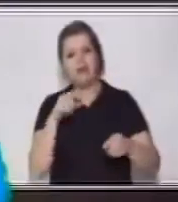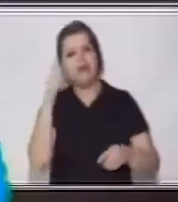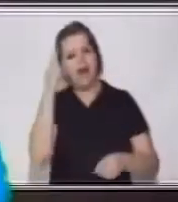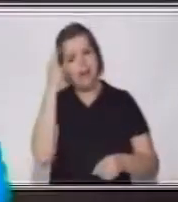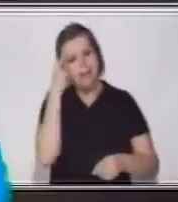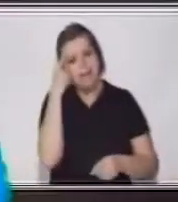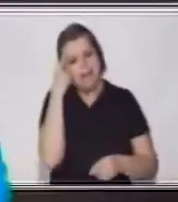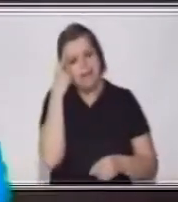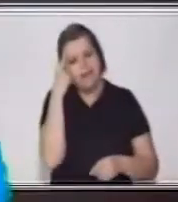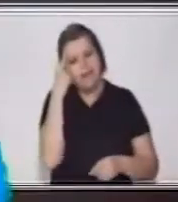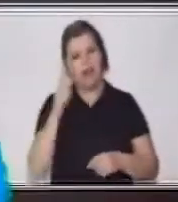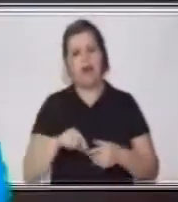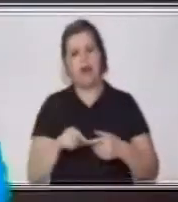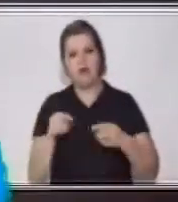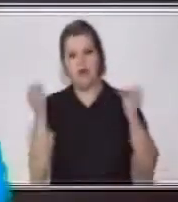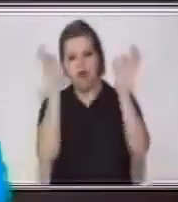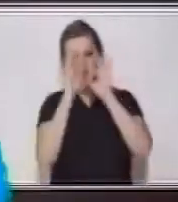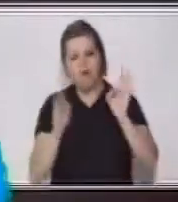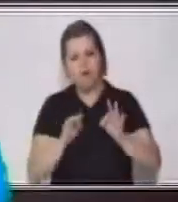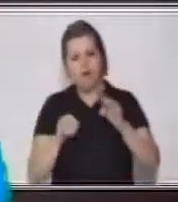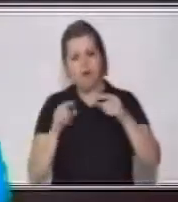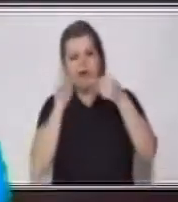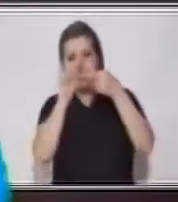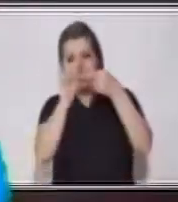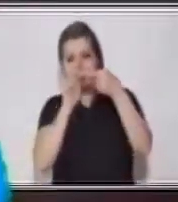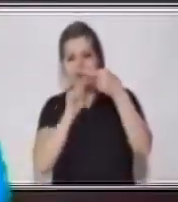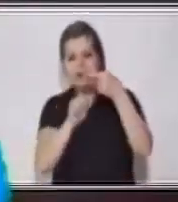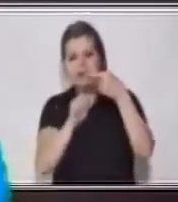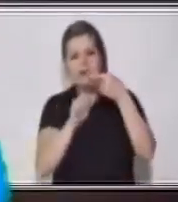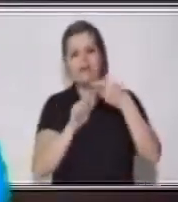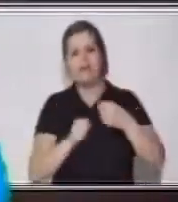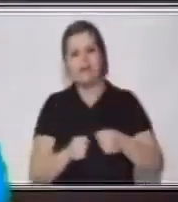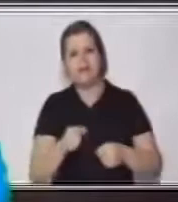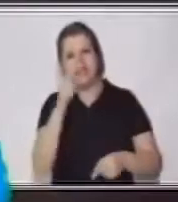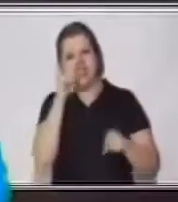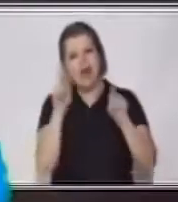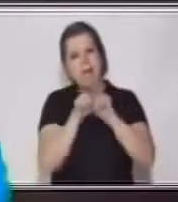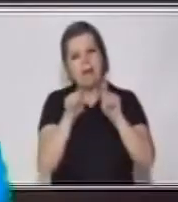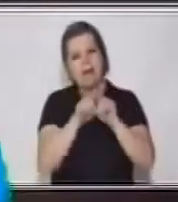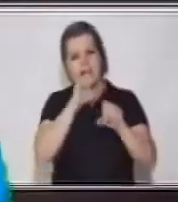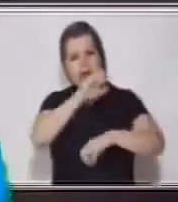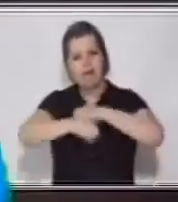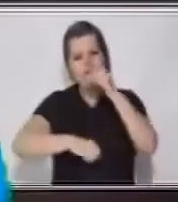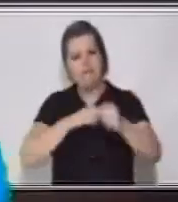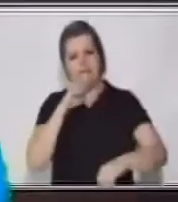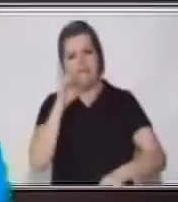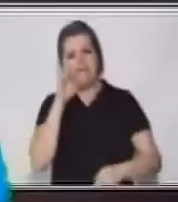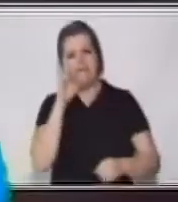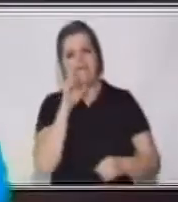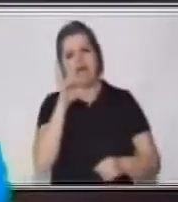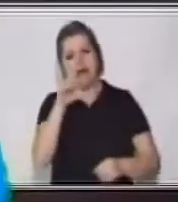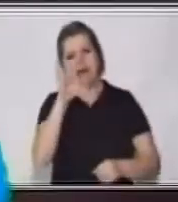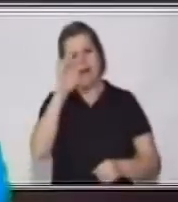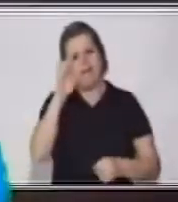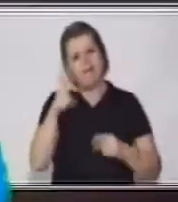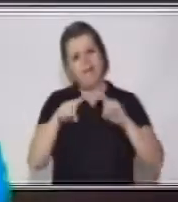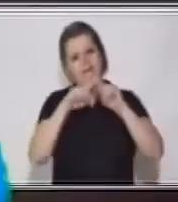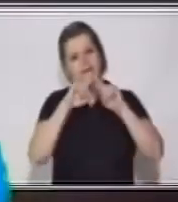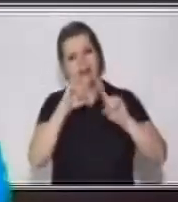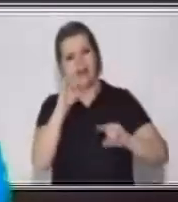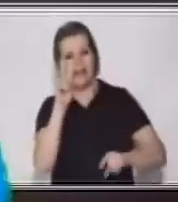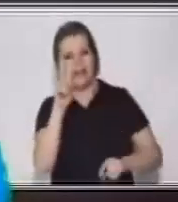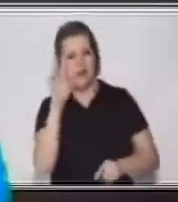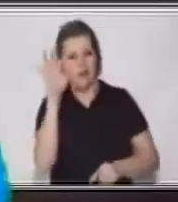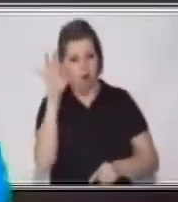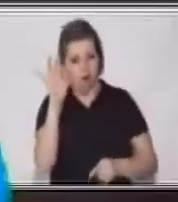morfema derivativo, vamos a hablar un poco acerca del morfema flexivo y solo les voy a decir un poquito porque eso ya sería sobre la siguiente clase que